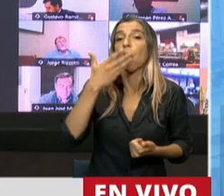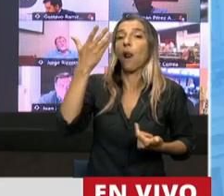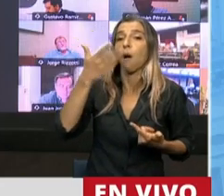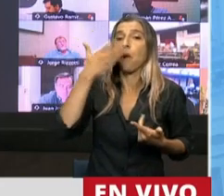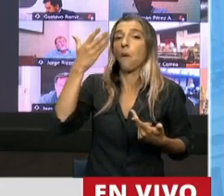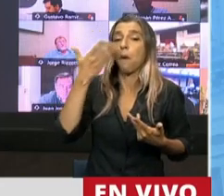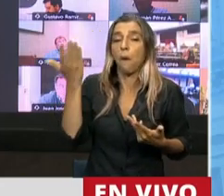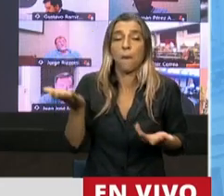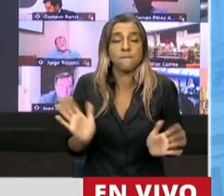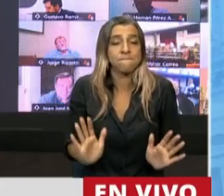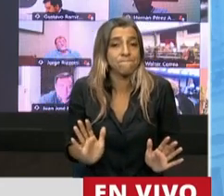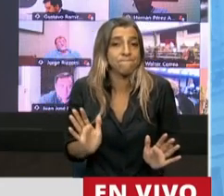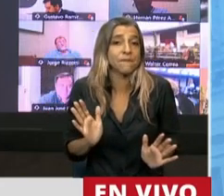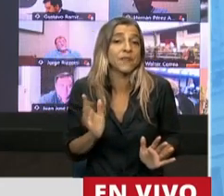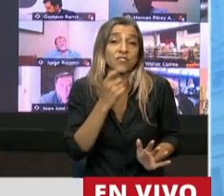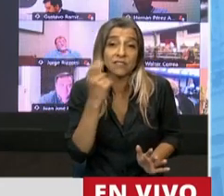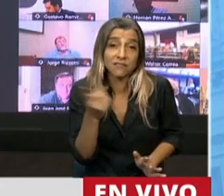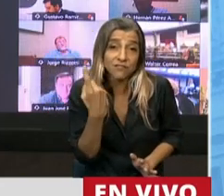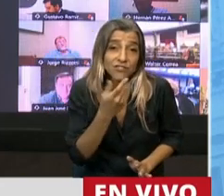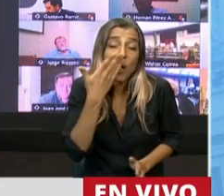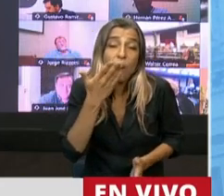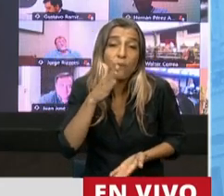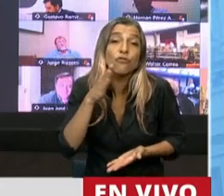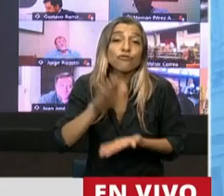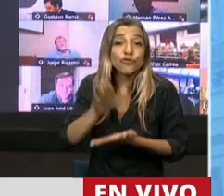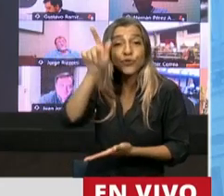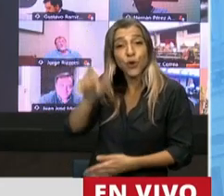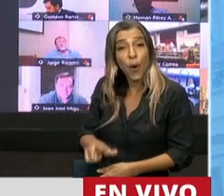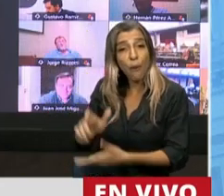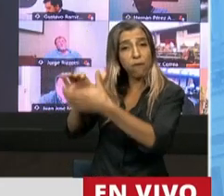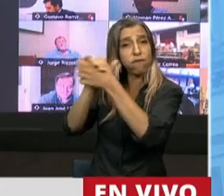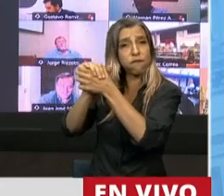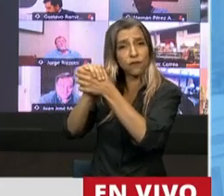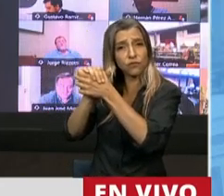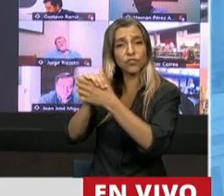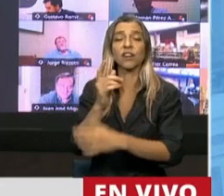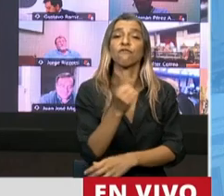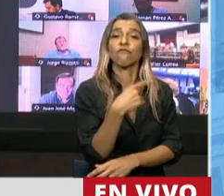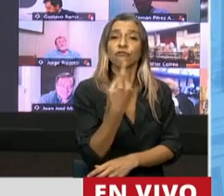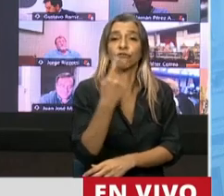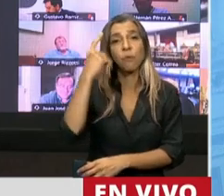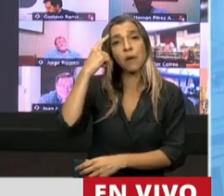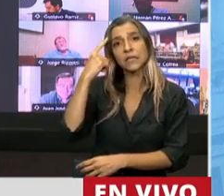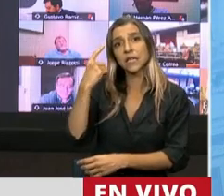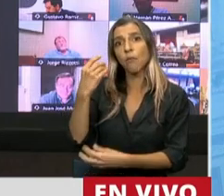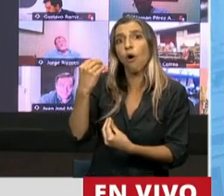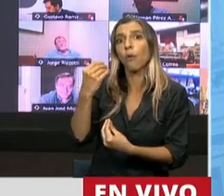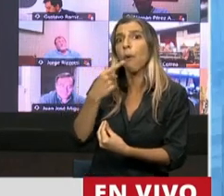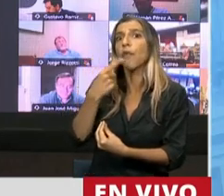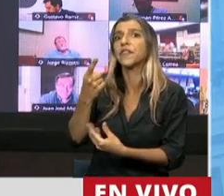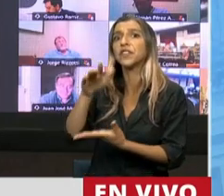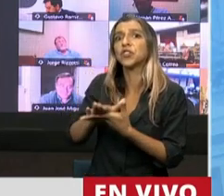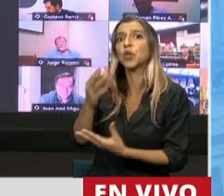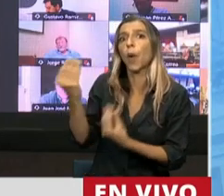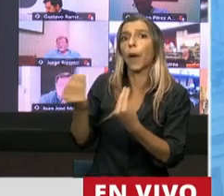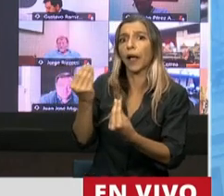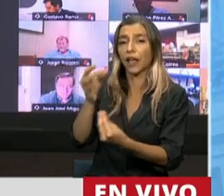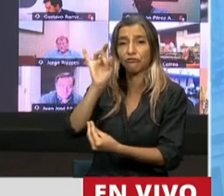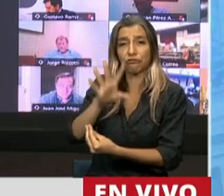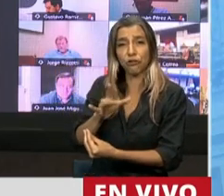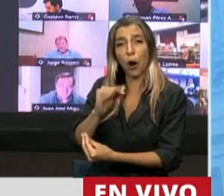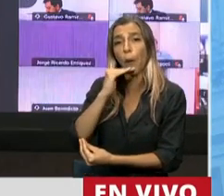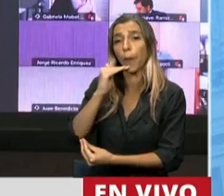Alfonsín, hablemos de Alfonsín pensando en cómo vamos a practicar Alfonsín, no solamente enunciando su nombre en los